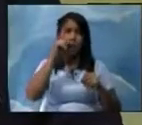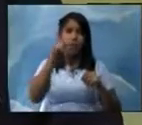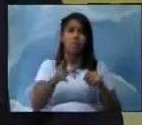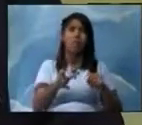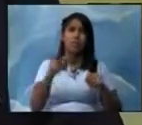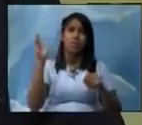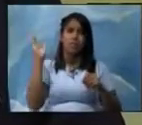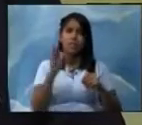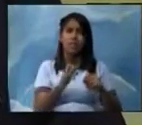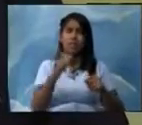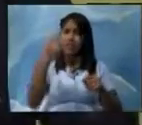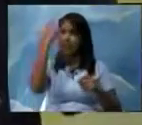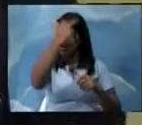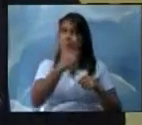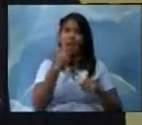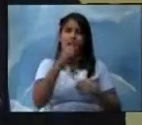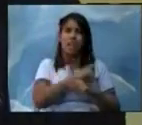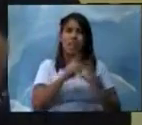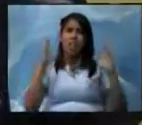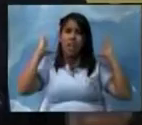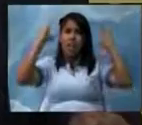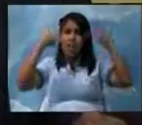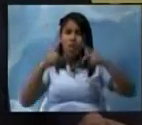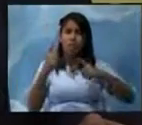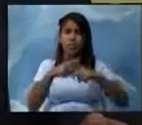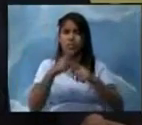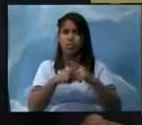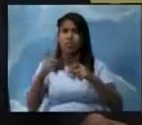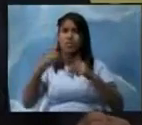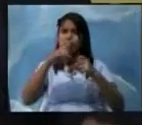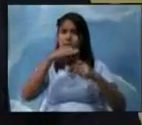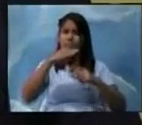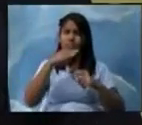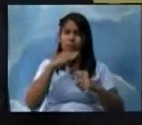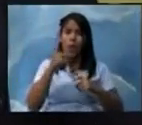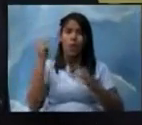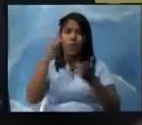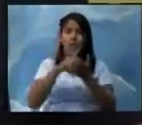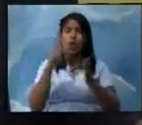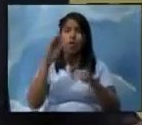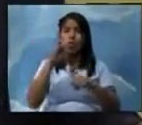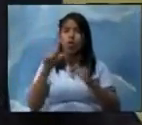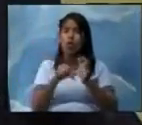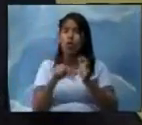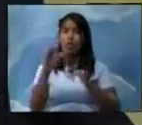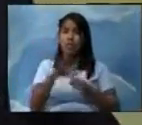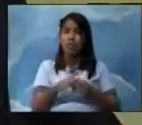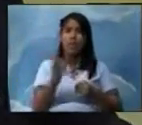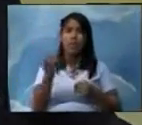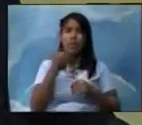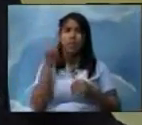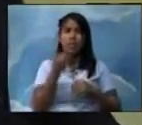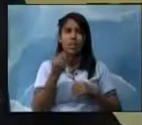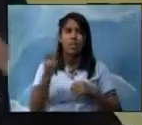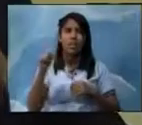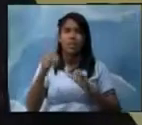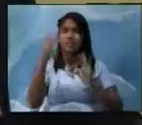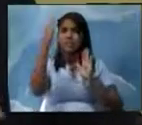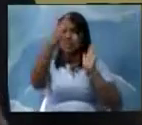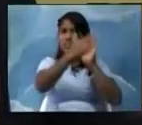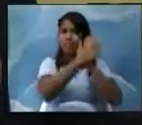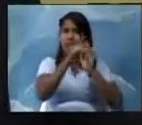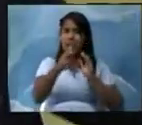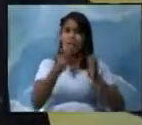semblanza de León cara de león las barbas largas y llegaba y llegó donde estaba Daniel te vengo a matar Aquí está el